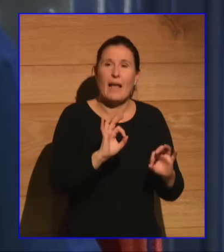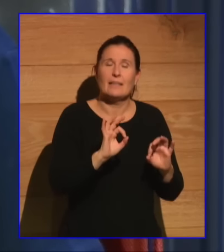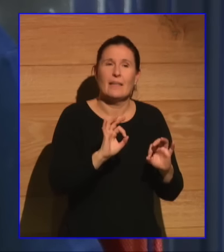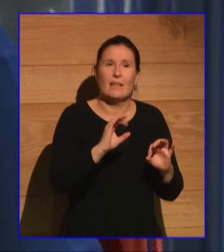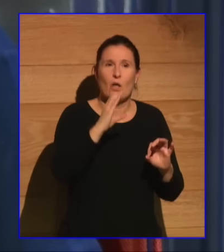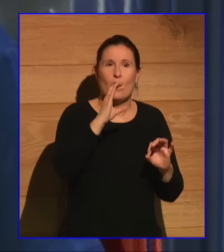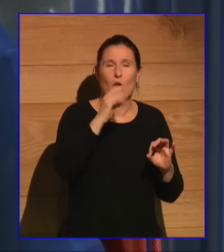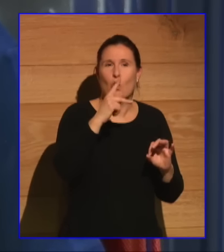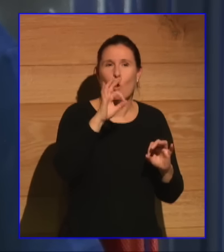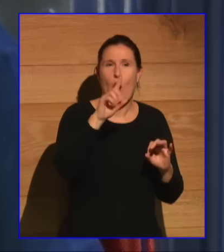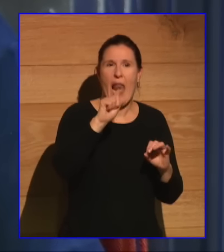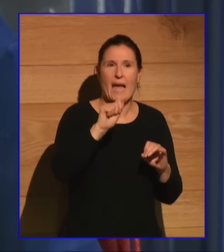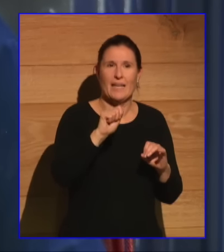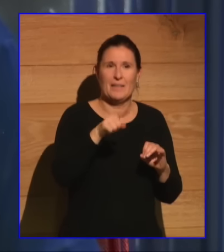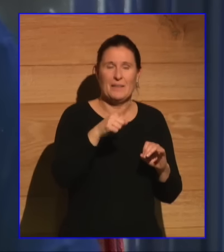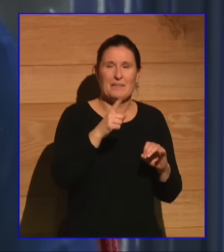como...